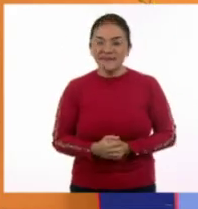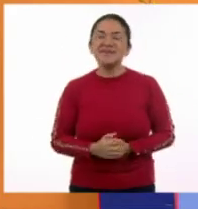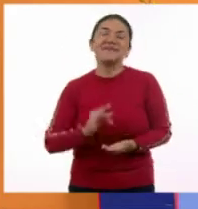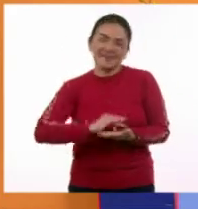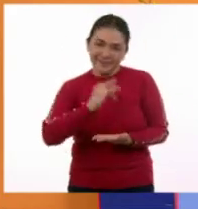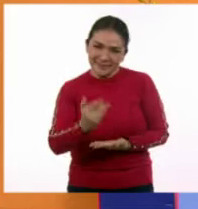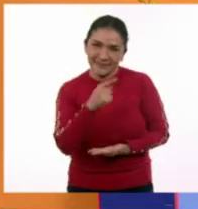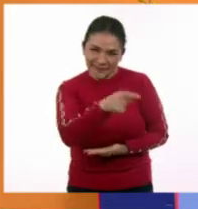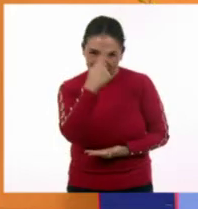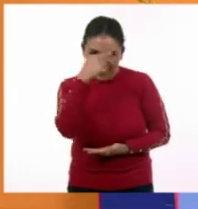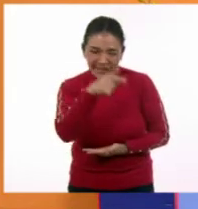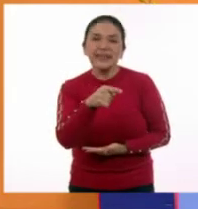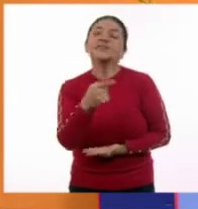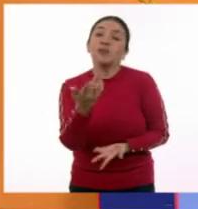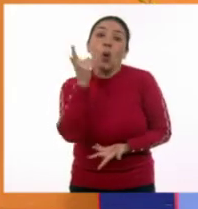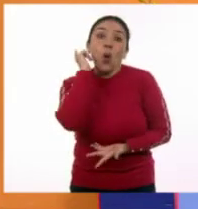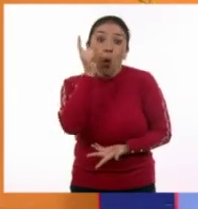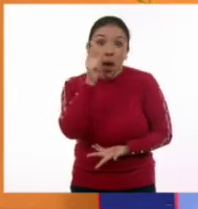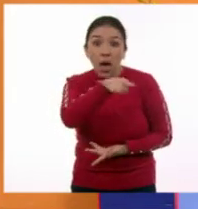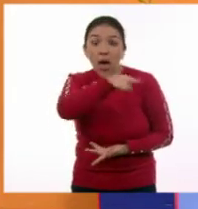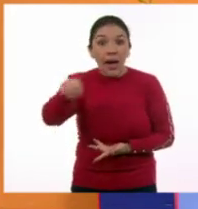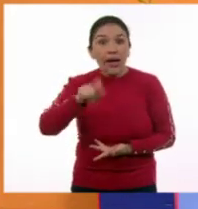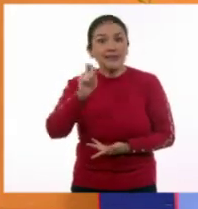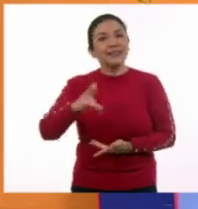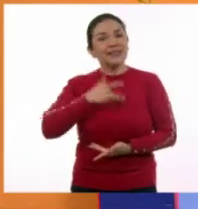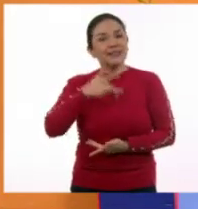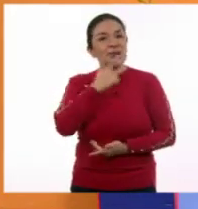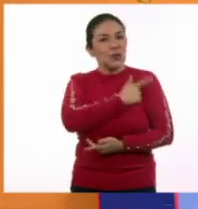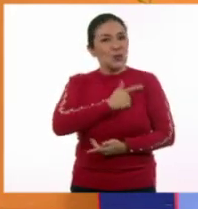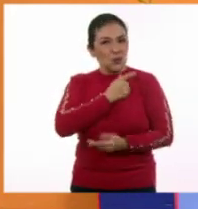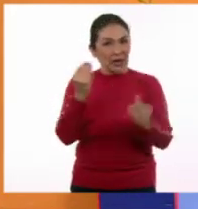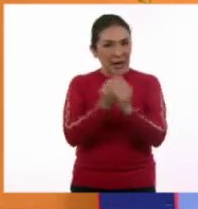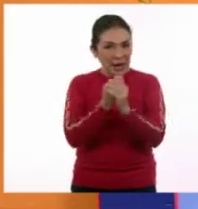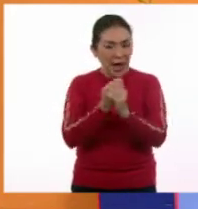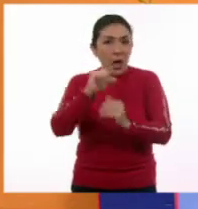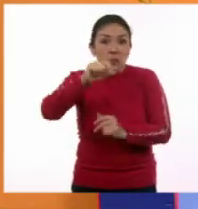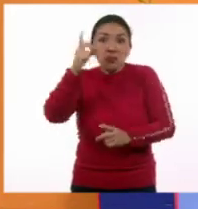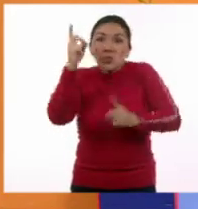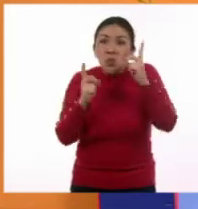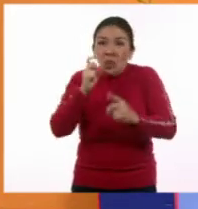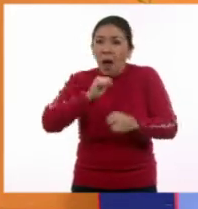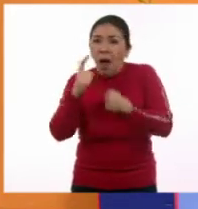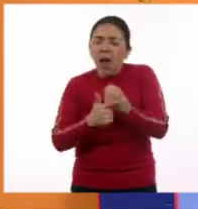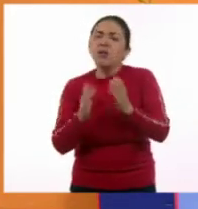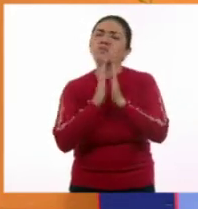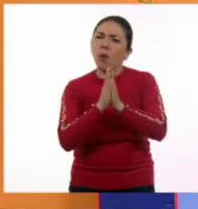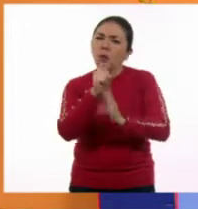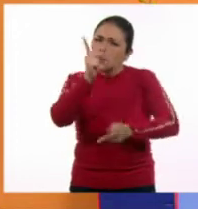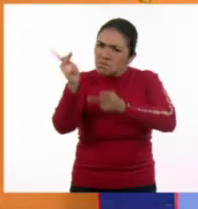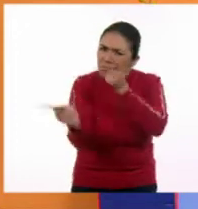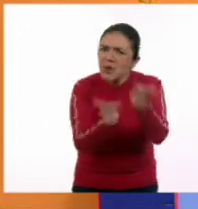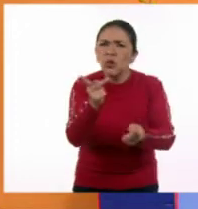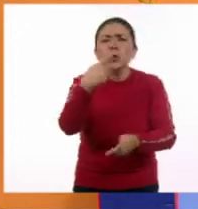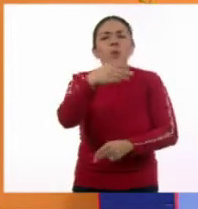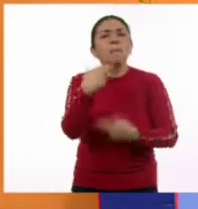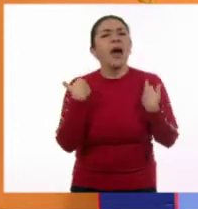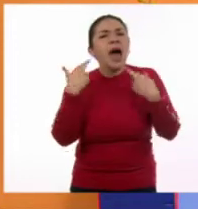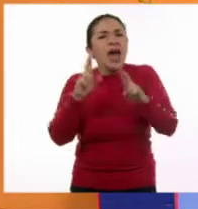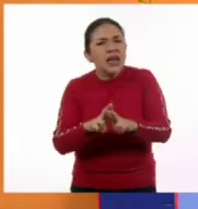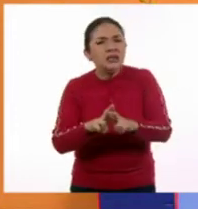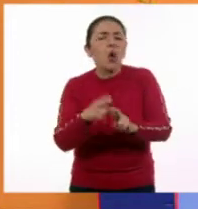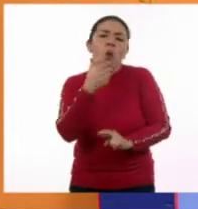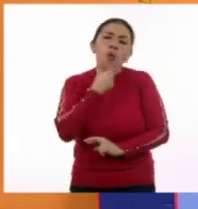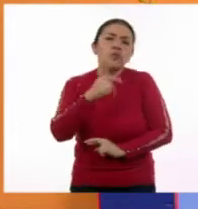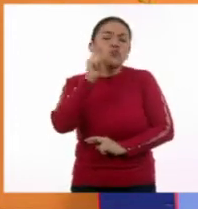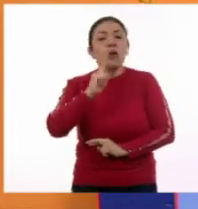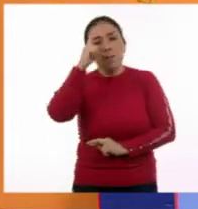muchísimas gracias a ti y espero que hayan disfrutado de esta clase y si tienen alguna duda por favor pregunten a su maestra oa su